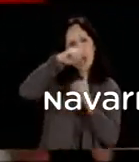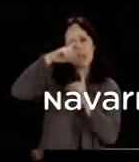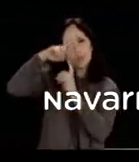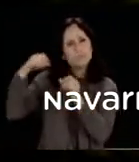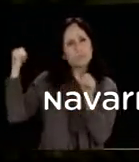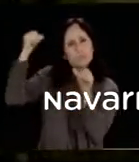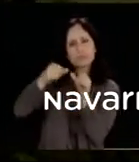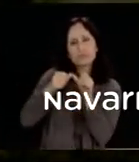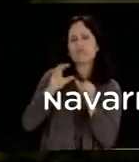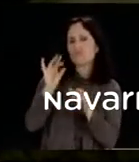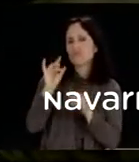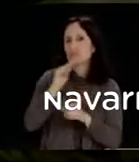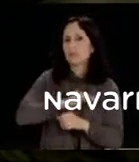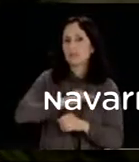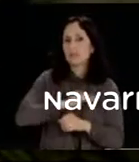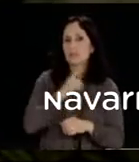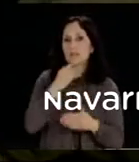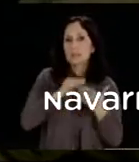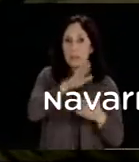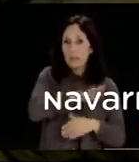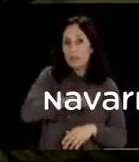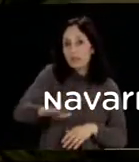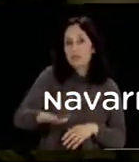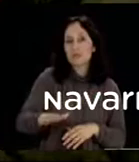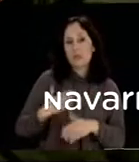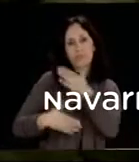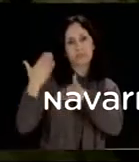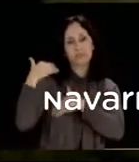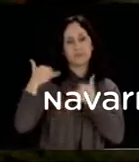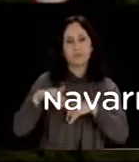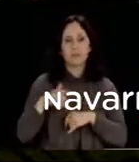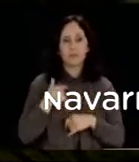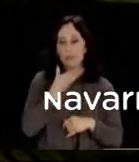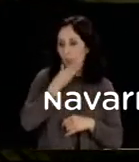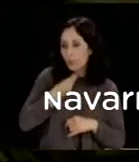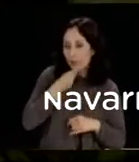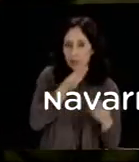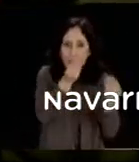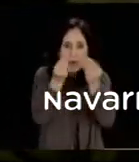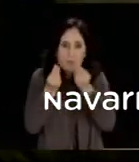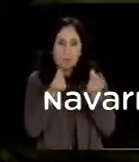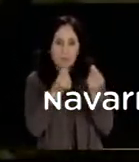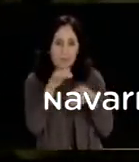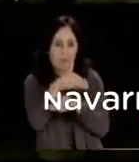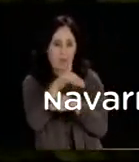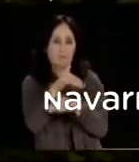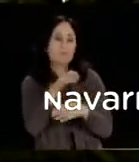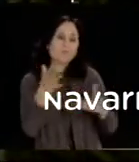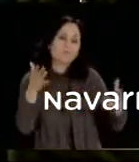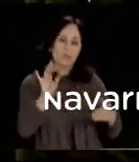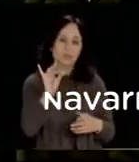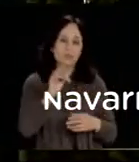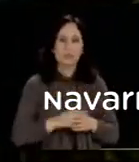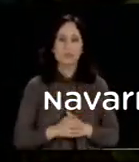Sí, bastantes. Sí, con los críos pequeños, hace muchos años, sí. Bonito también todo el ambientico que se forma por la calle, ¿no? Sí, por